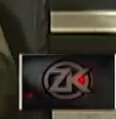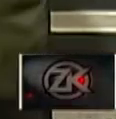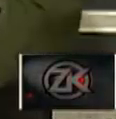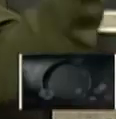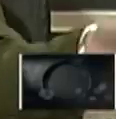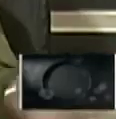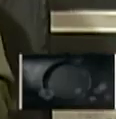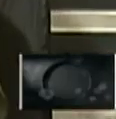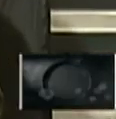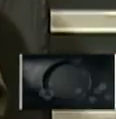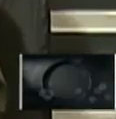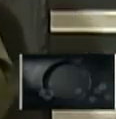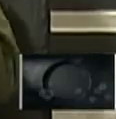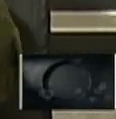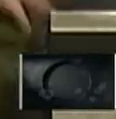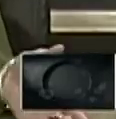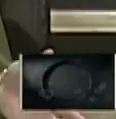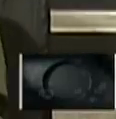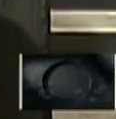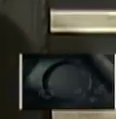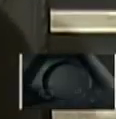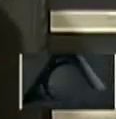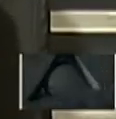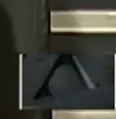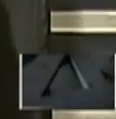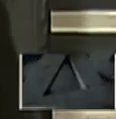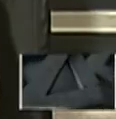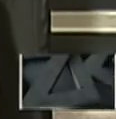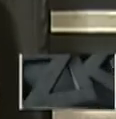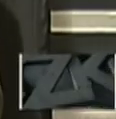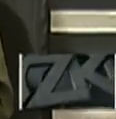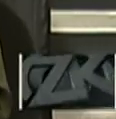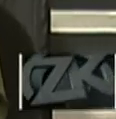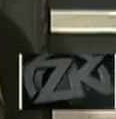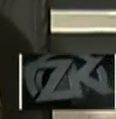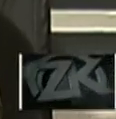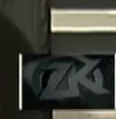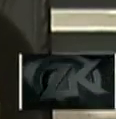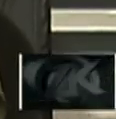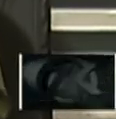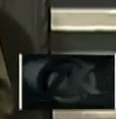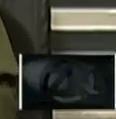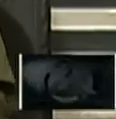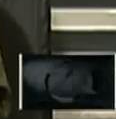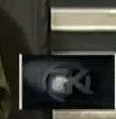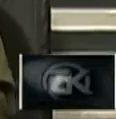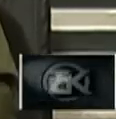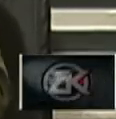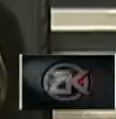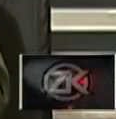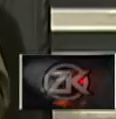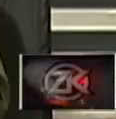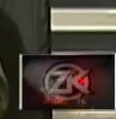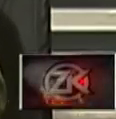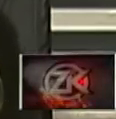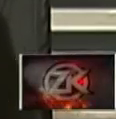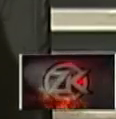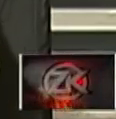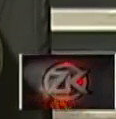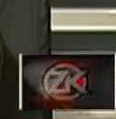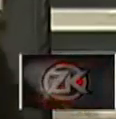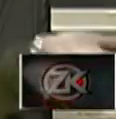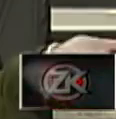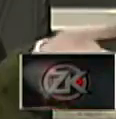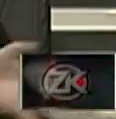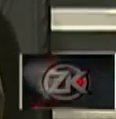está en amistad. Tranquilo, muchachos, que nos vamos temprano para que vayan a cumplir con sus compromisos en su casa y no le peguen. Bueno, el día de hoy estoy acompañada